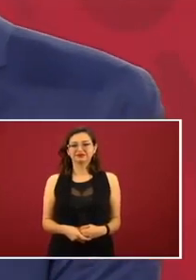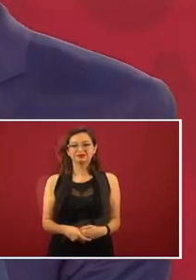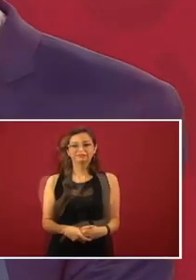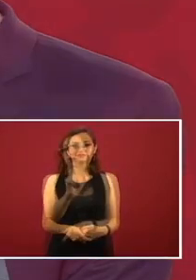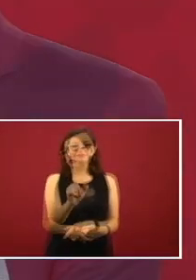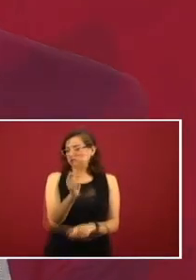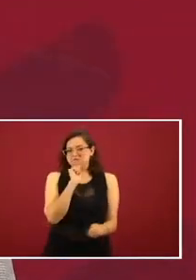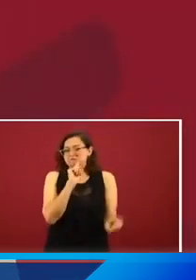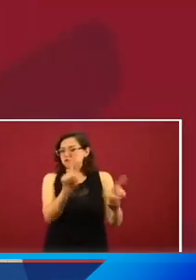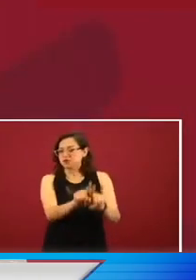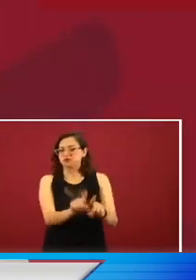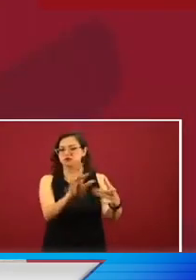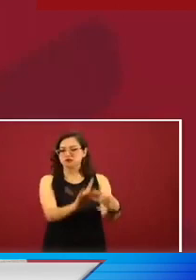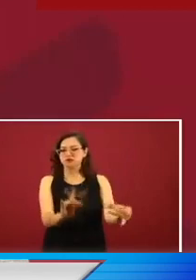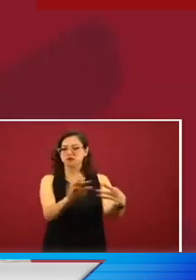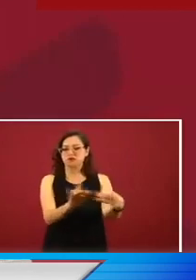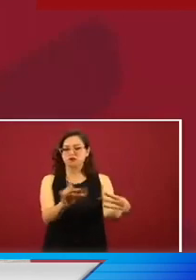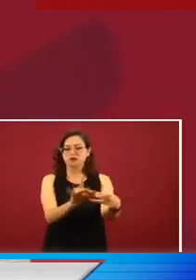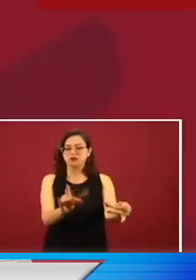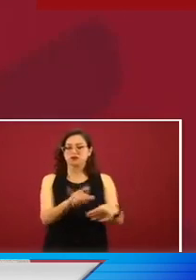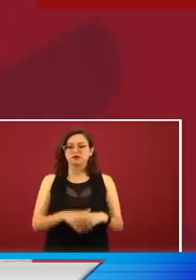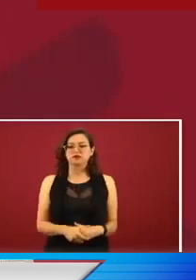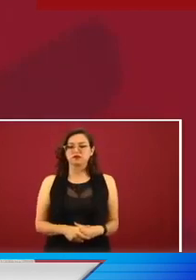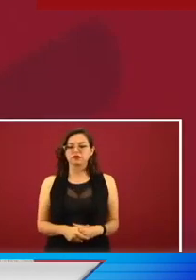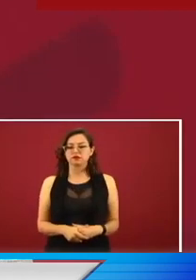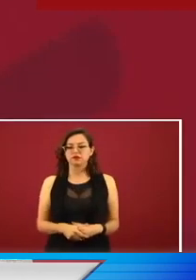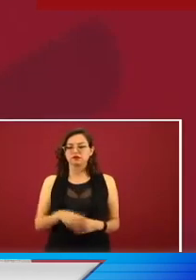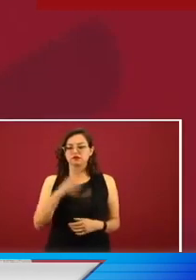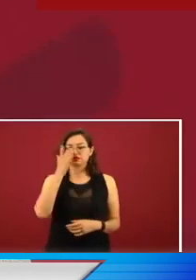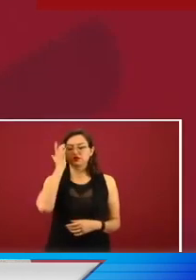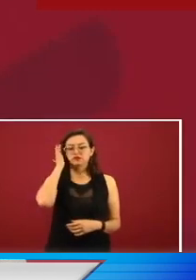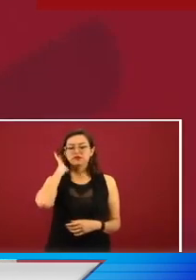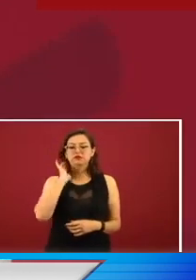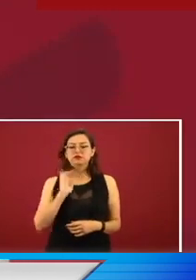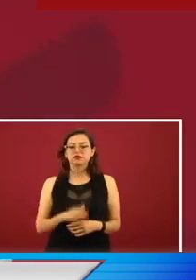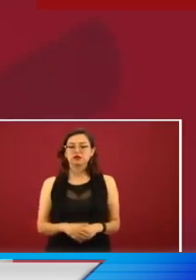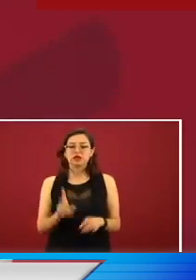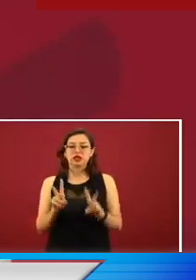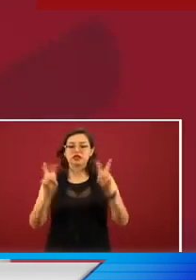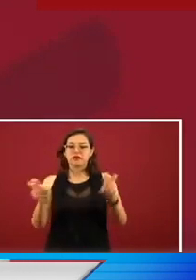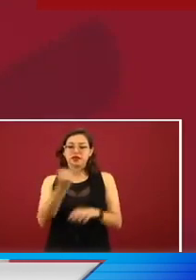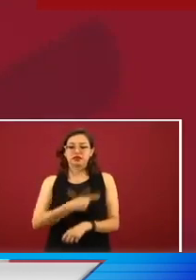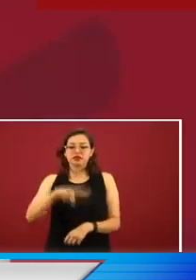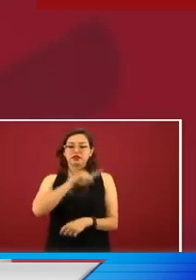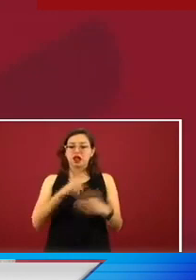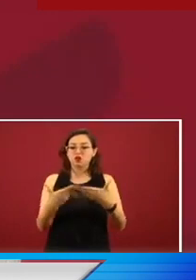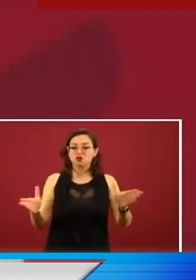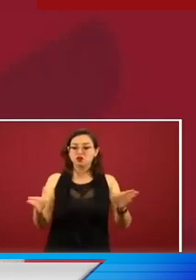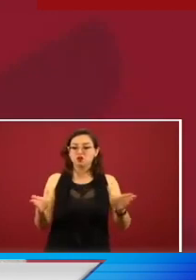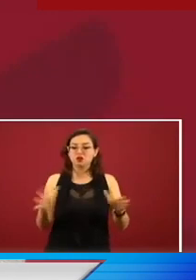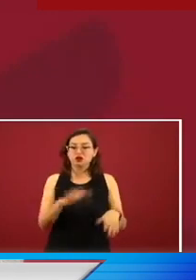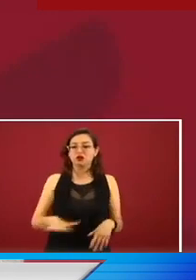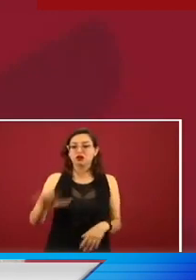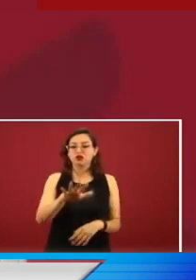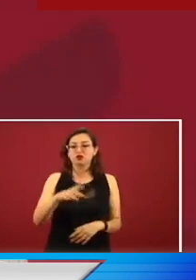trabajo. Fase 3. Hugo López-Gatell señaló que no hay duda de que México llegará a la fase 3. Esta es la etapa